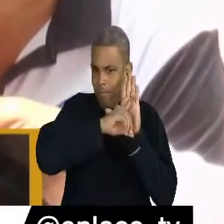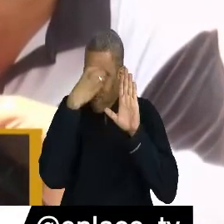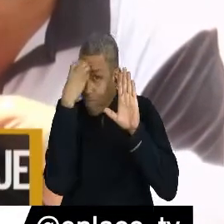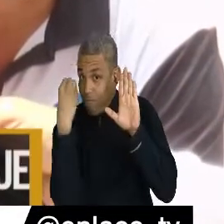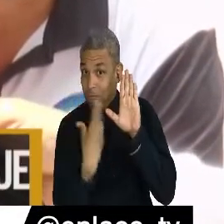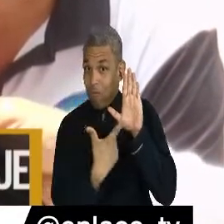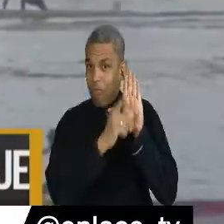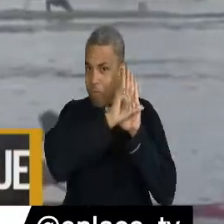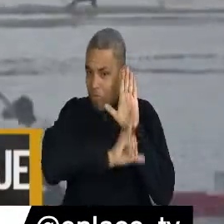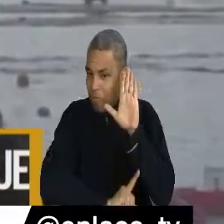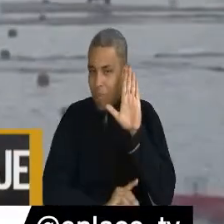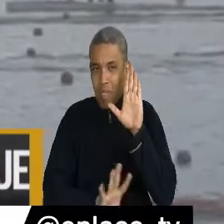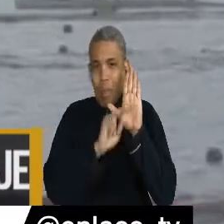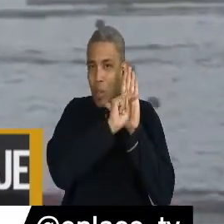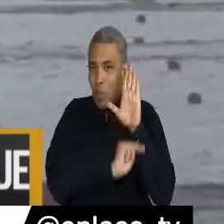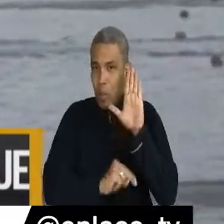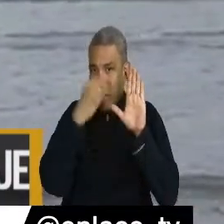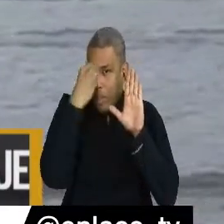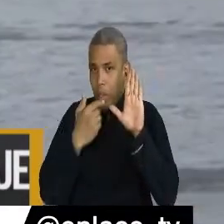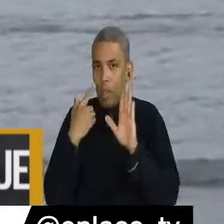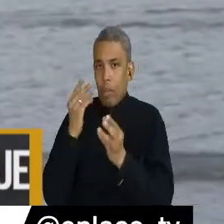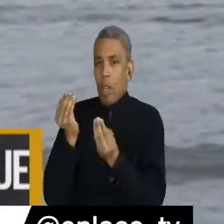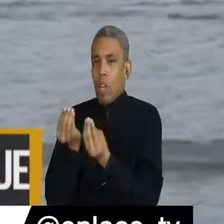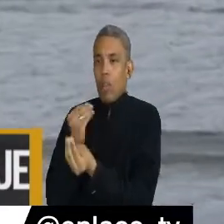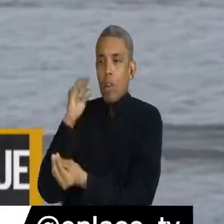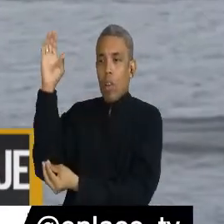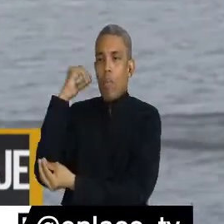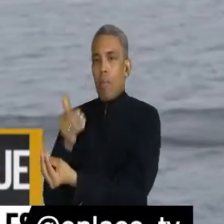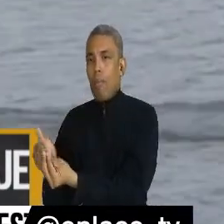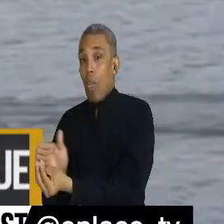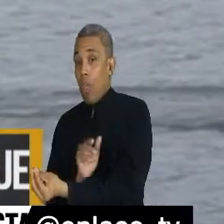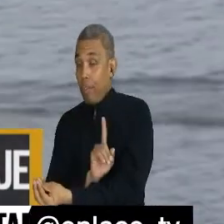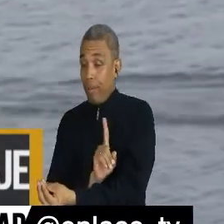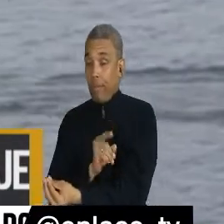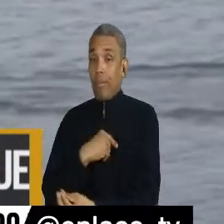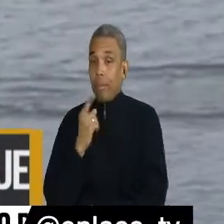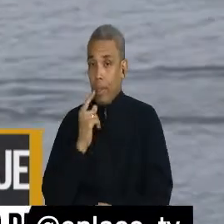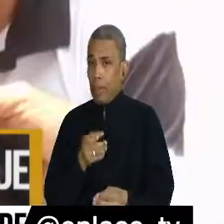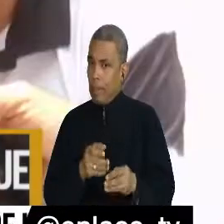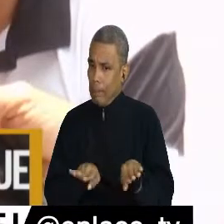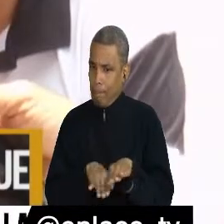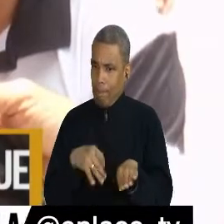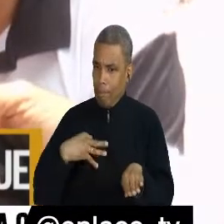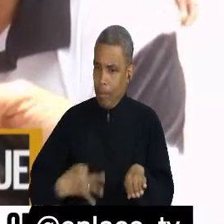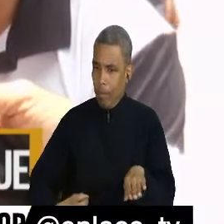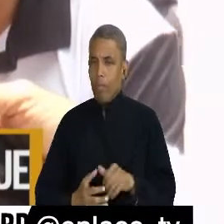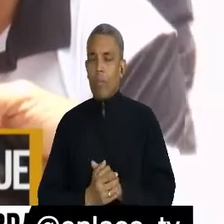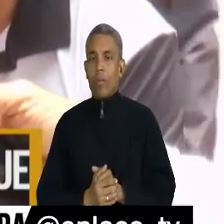reglamento con sus normas a cabalidad. Soy la única que ya tiene el juego,